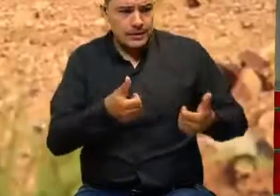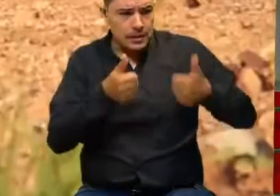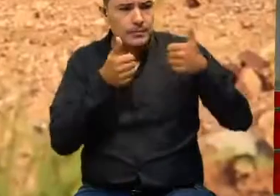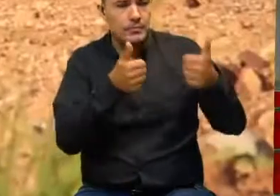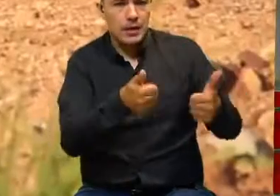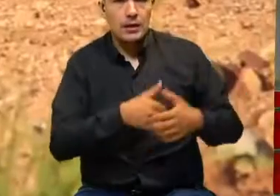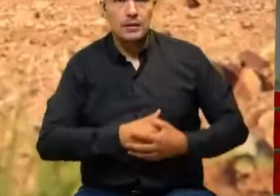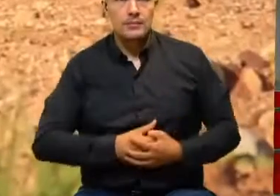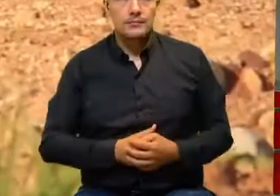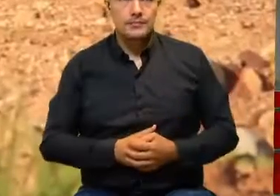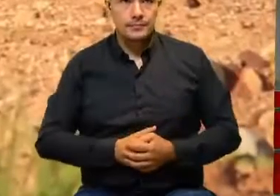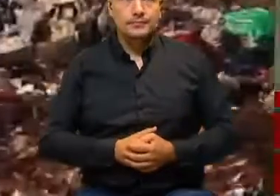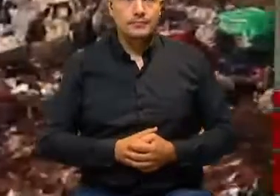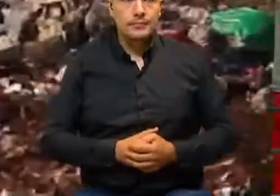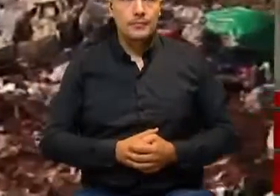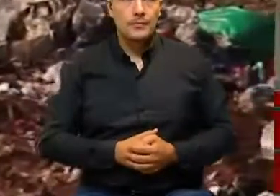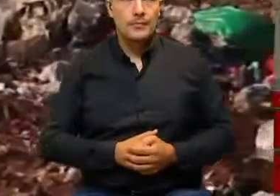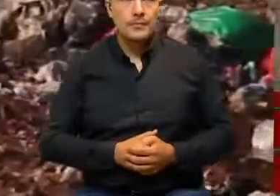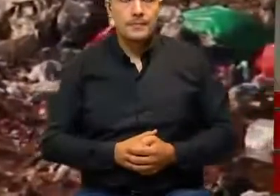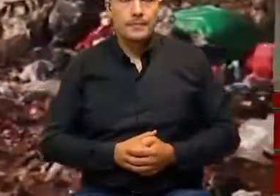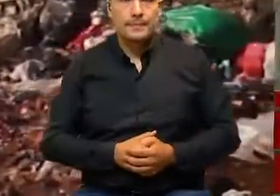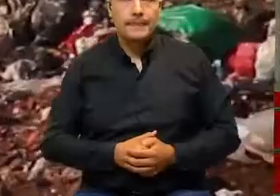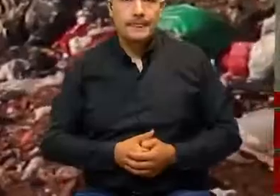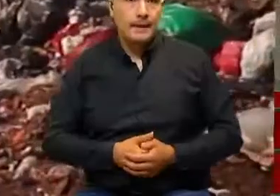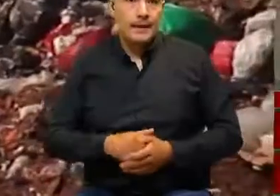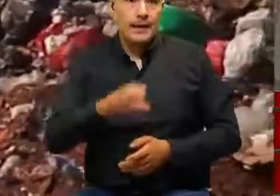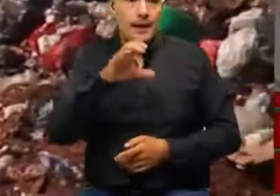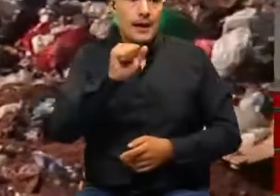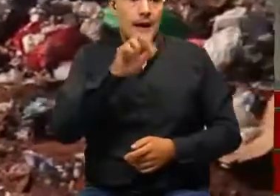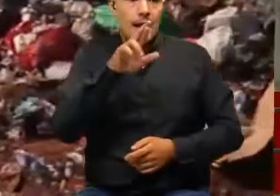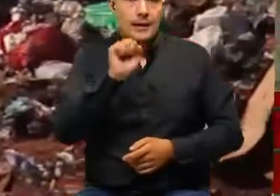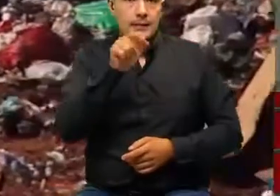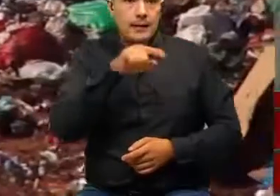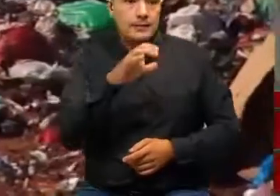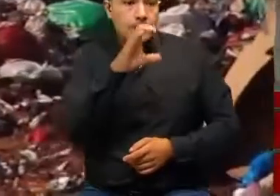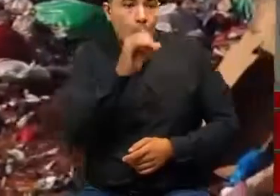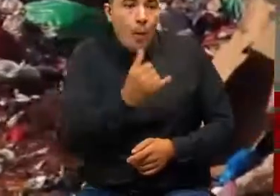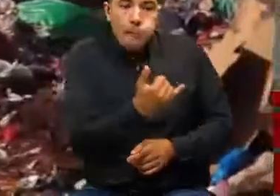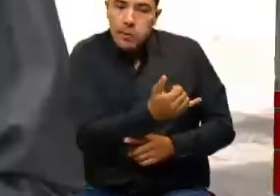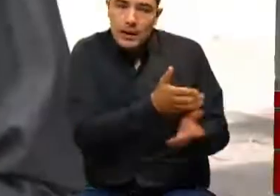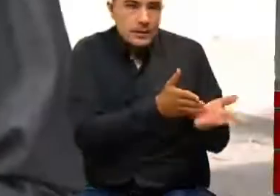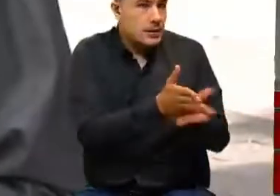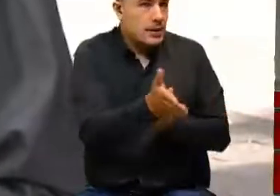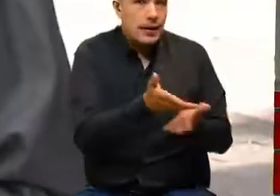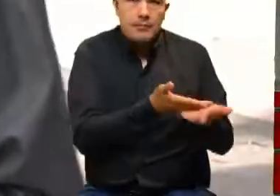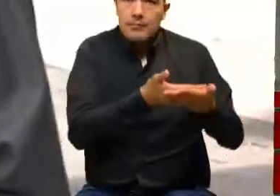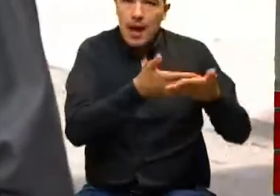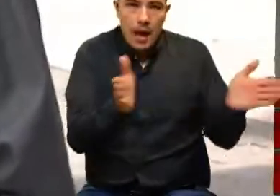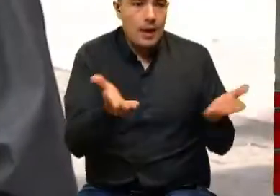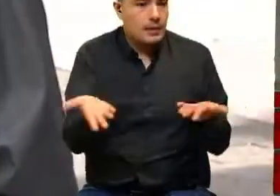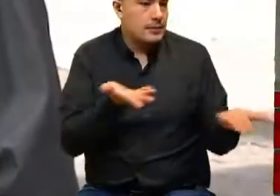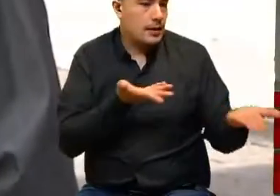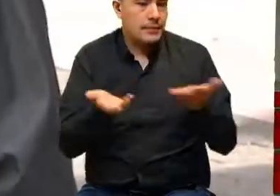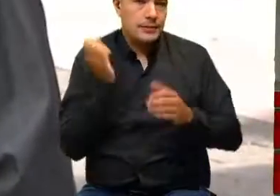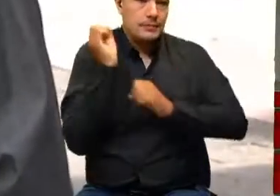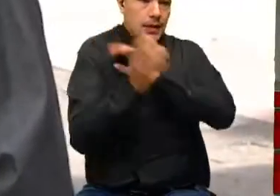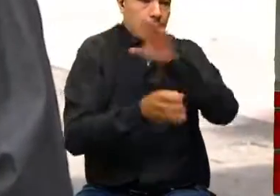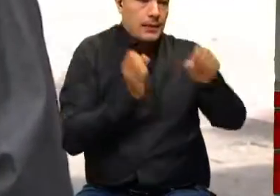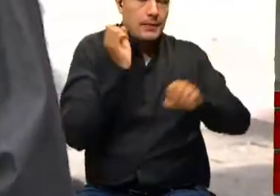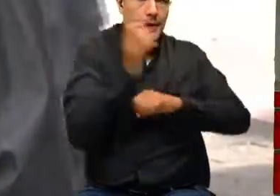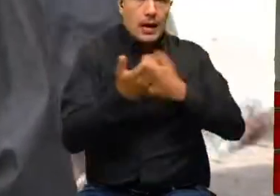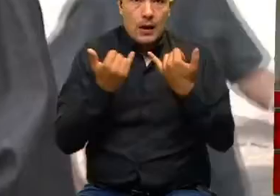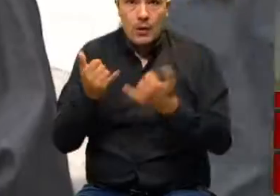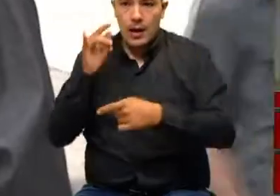ningún proyecto, a dónde podamos llevar estas basuras, el Carrasco va a poder seguir prestando el servicio. Tengo entendido que la Procuraduría ya aperturó